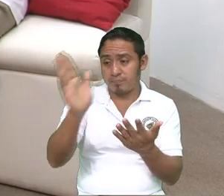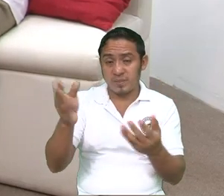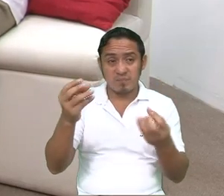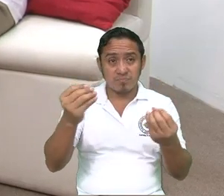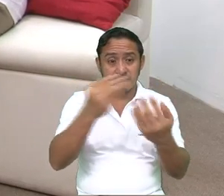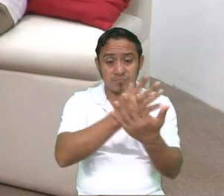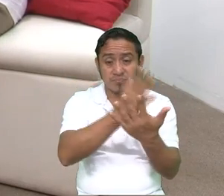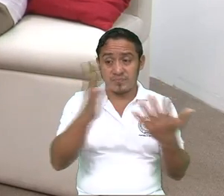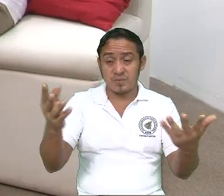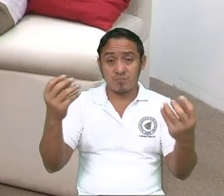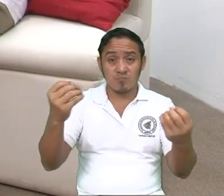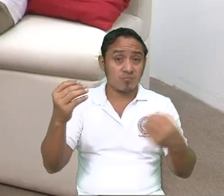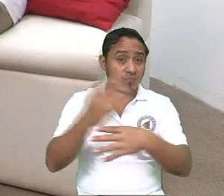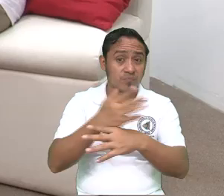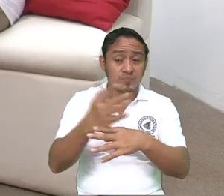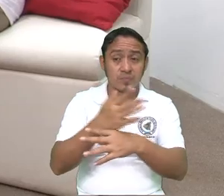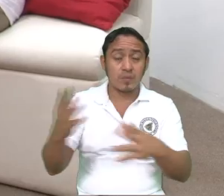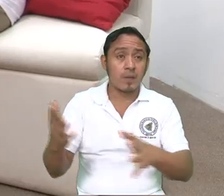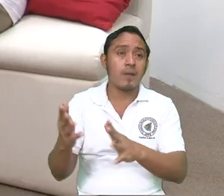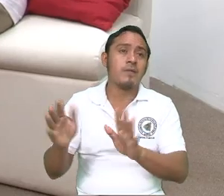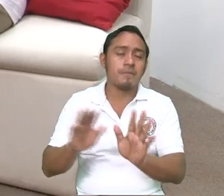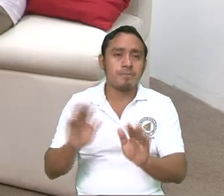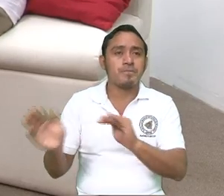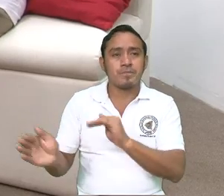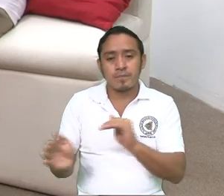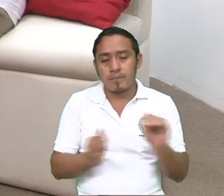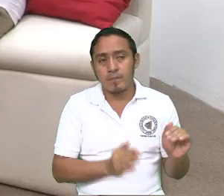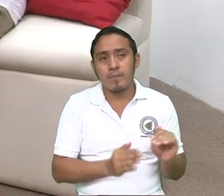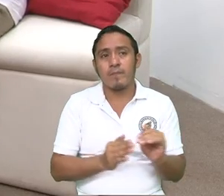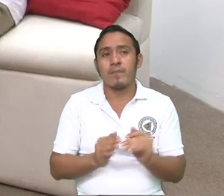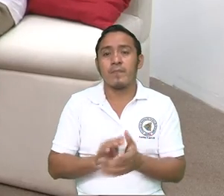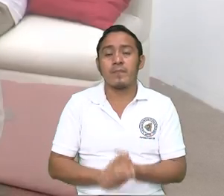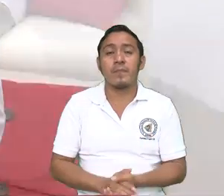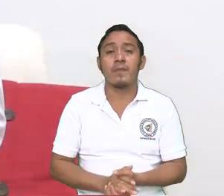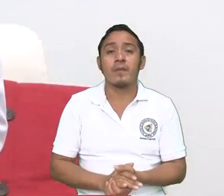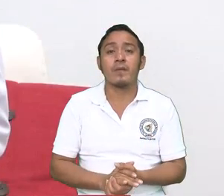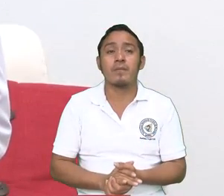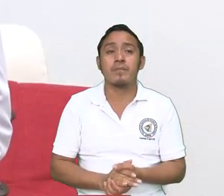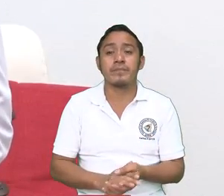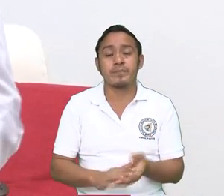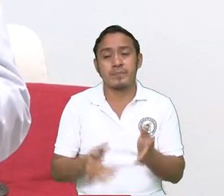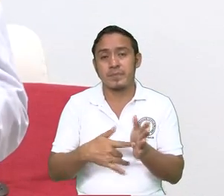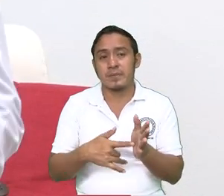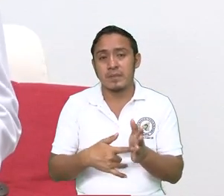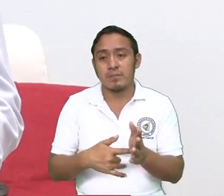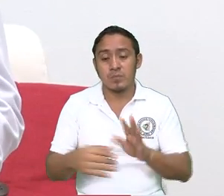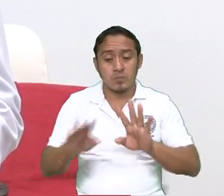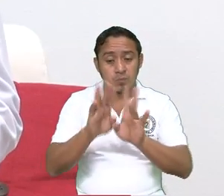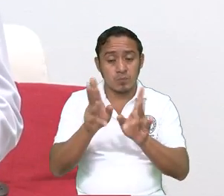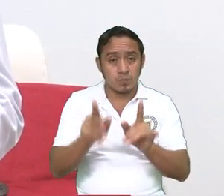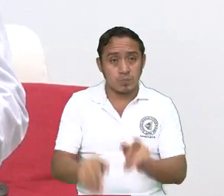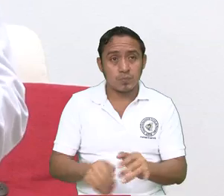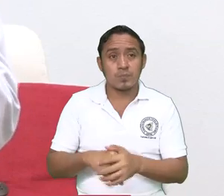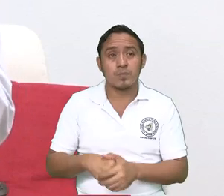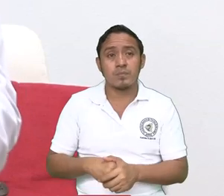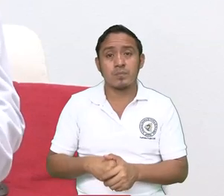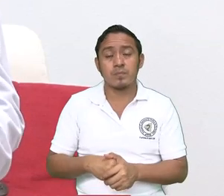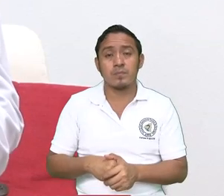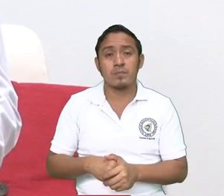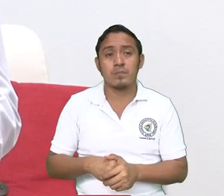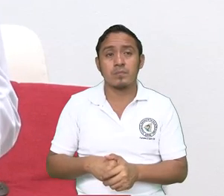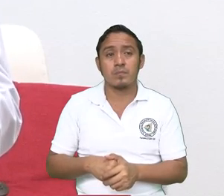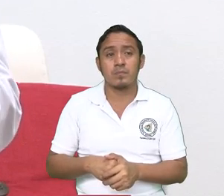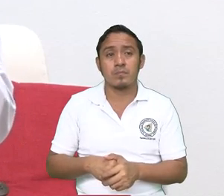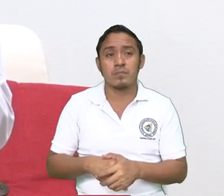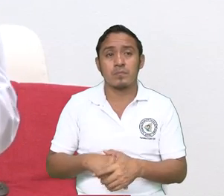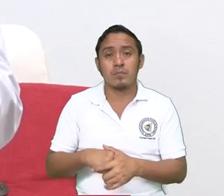muy grande por ahora lo otro es secundario a pérdida ya por ejemplo una mujer tiene